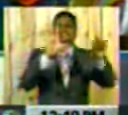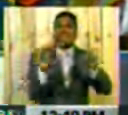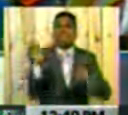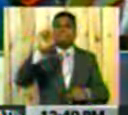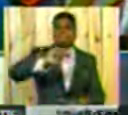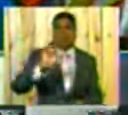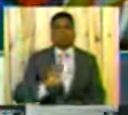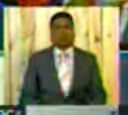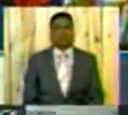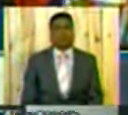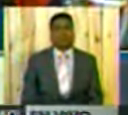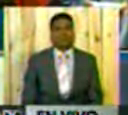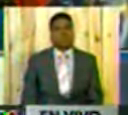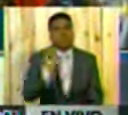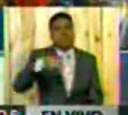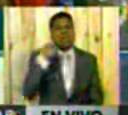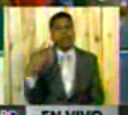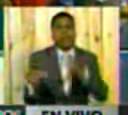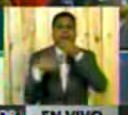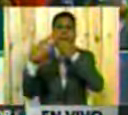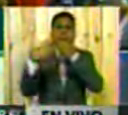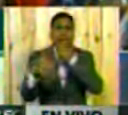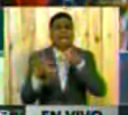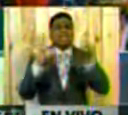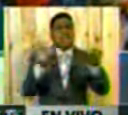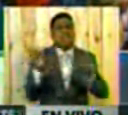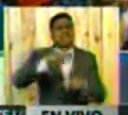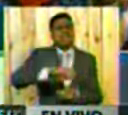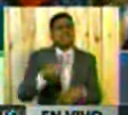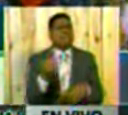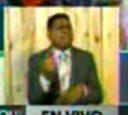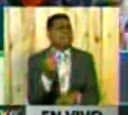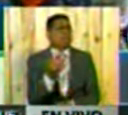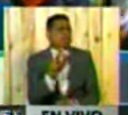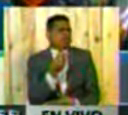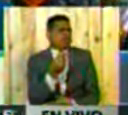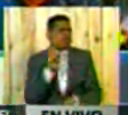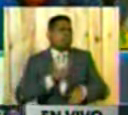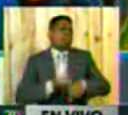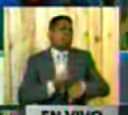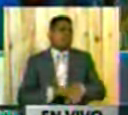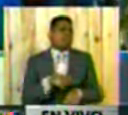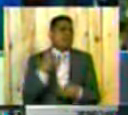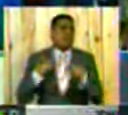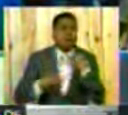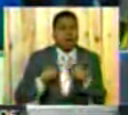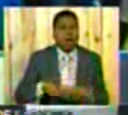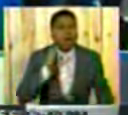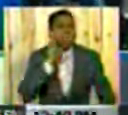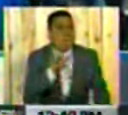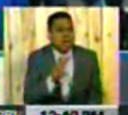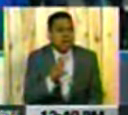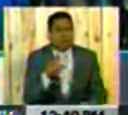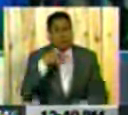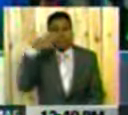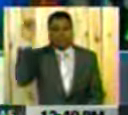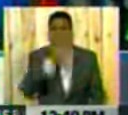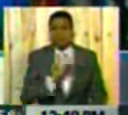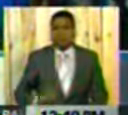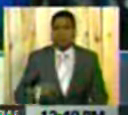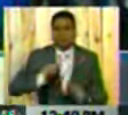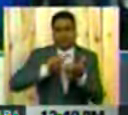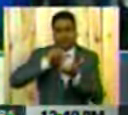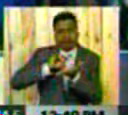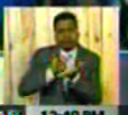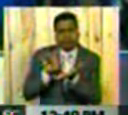él contaba con eso. Inclusive después una rueda de prensa dice que 6 meses es mucho. Por eso no se preocuparon por el referéndum. Cuando se dieron cuenta que Nicolás ni va a renunciar, ni el pueblo